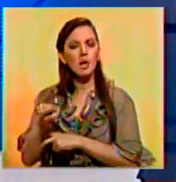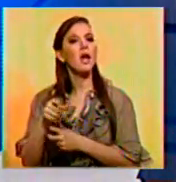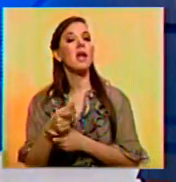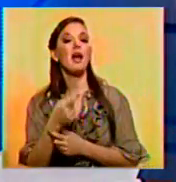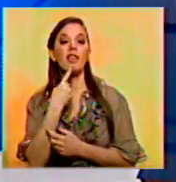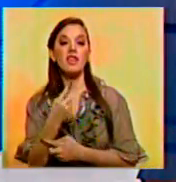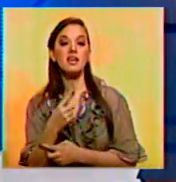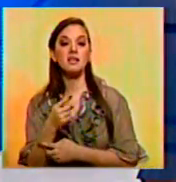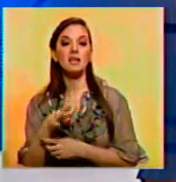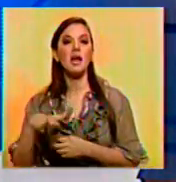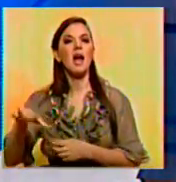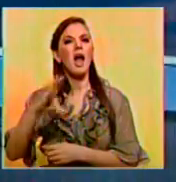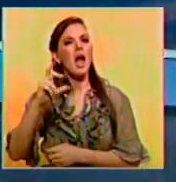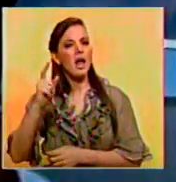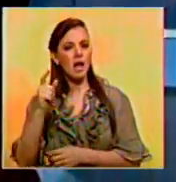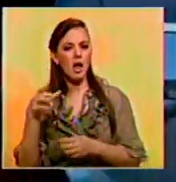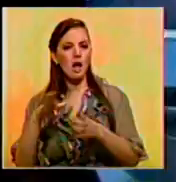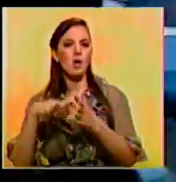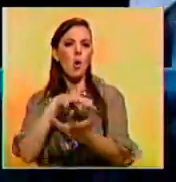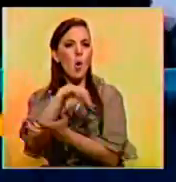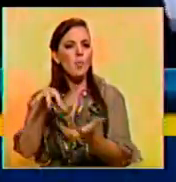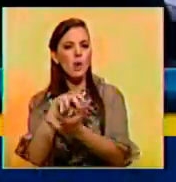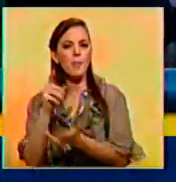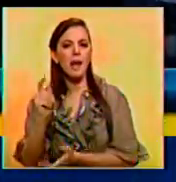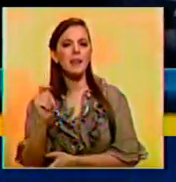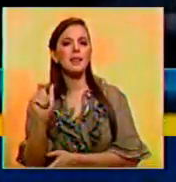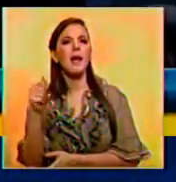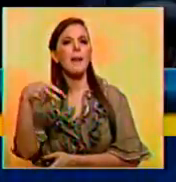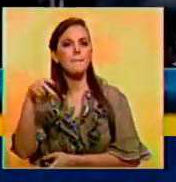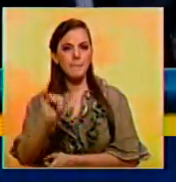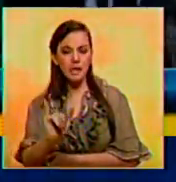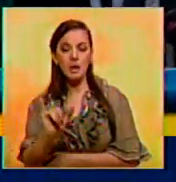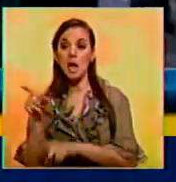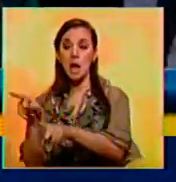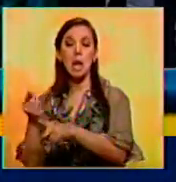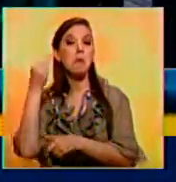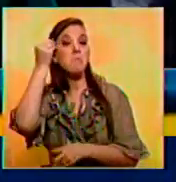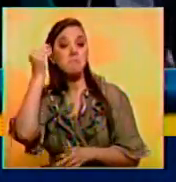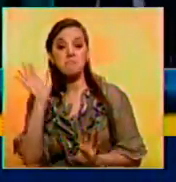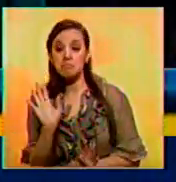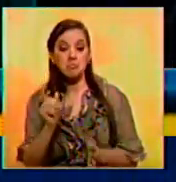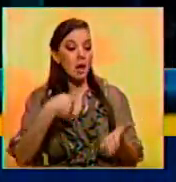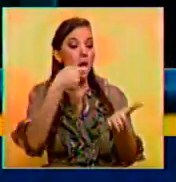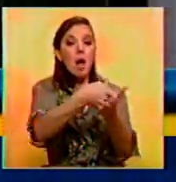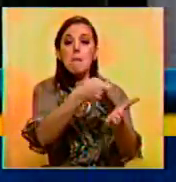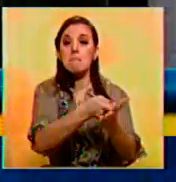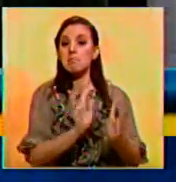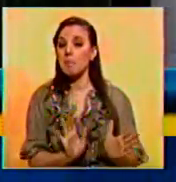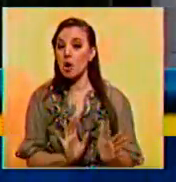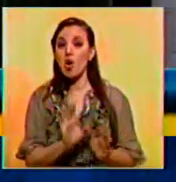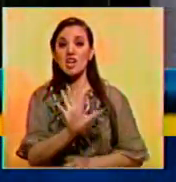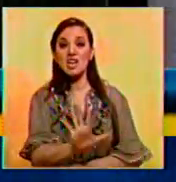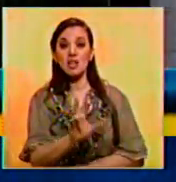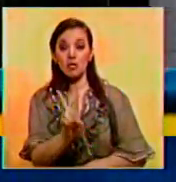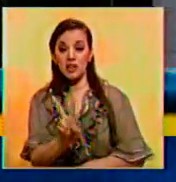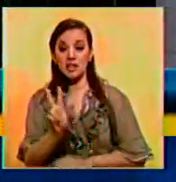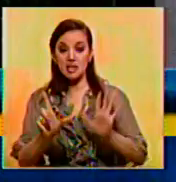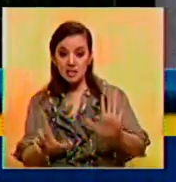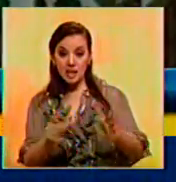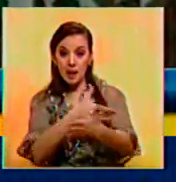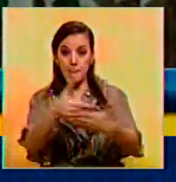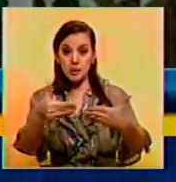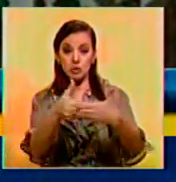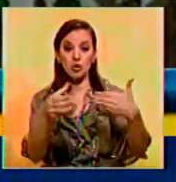denominado caso tapi la gara es acusada de actuar con negligencia en el pago de una compensación por 527 millones de